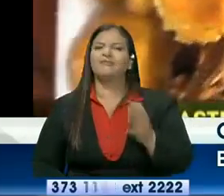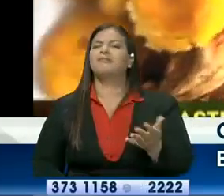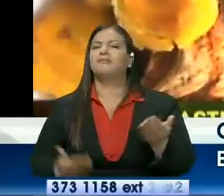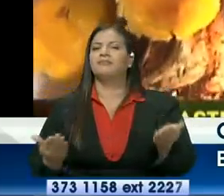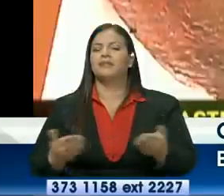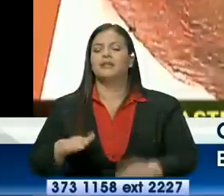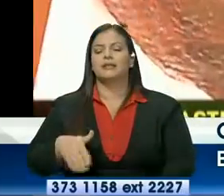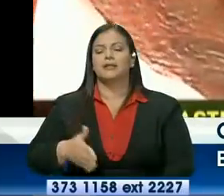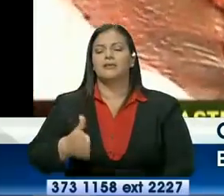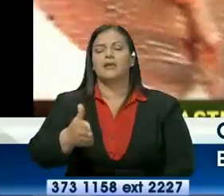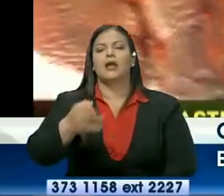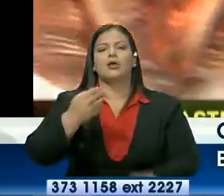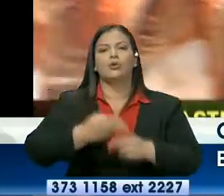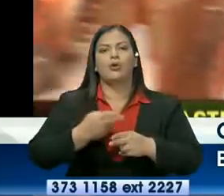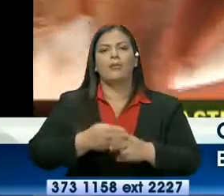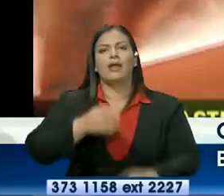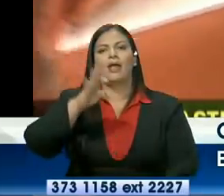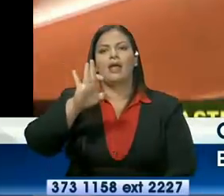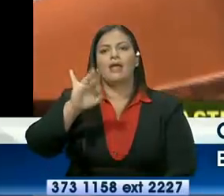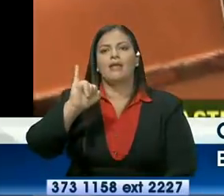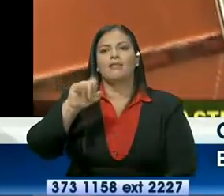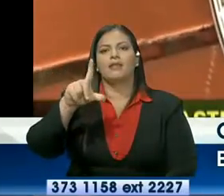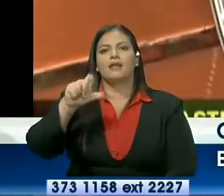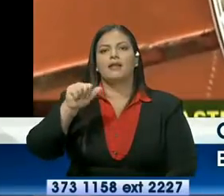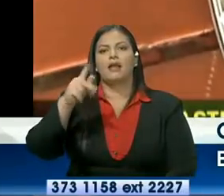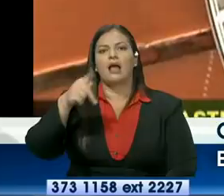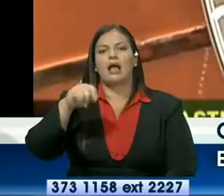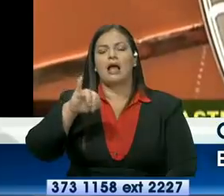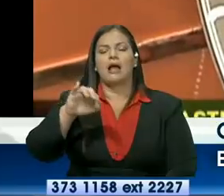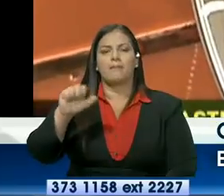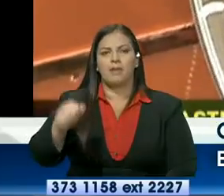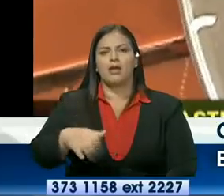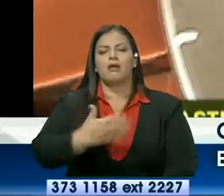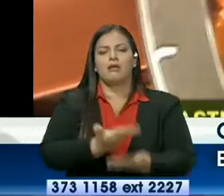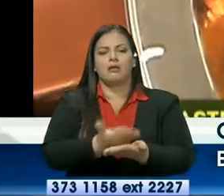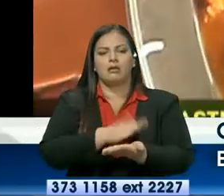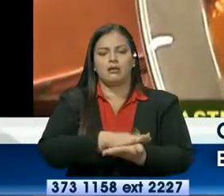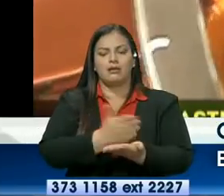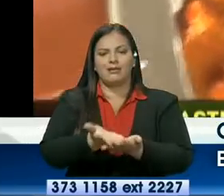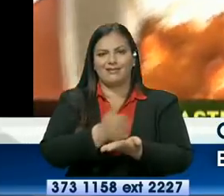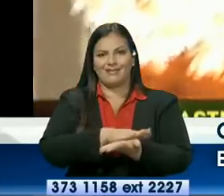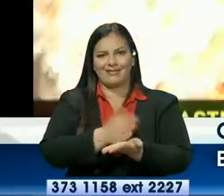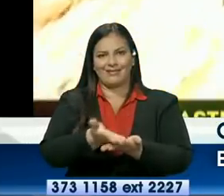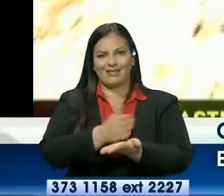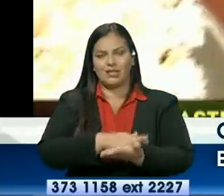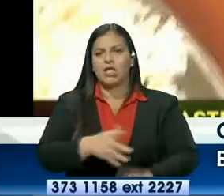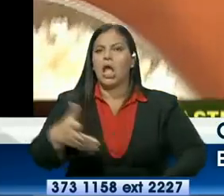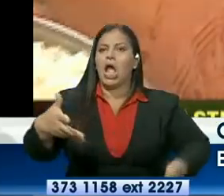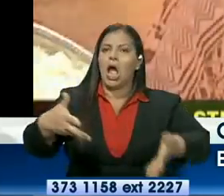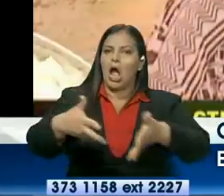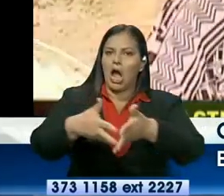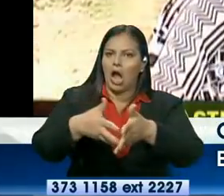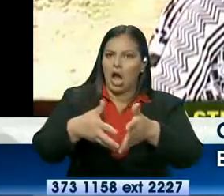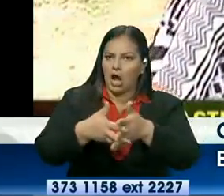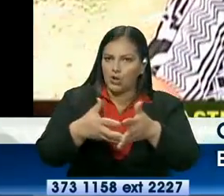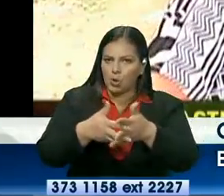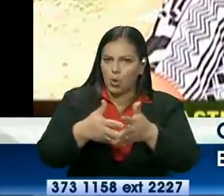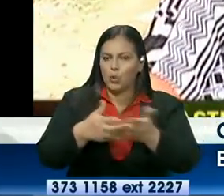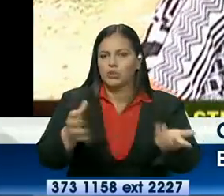la tilapia ahumada, acompañada del tradicional arroz con menestra y ensalada.